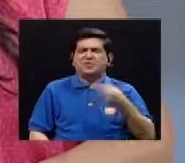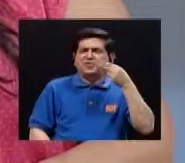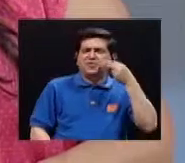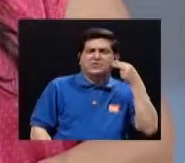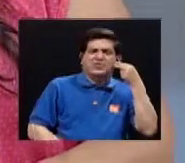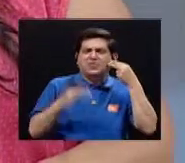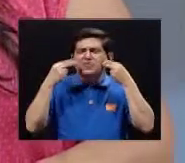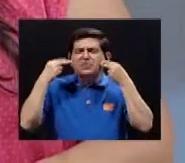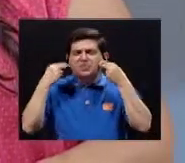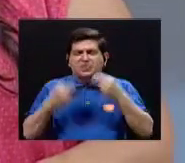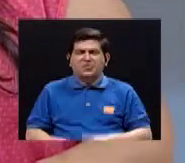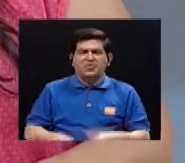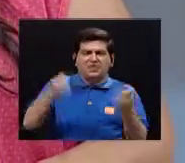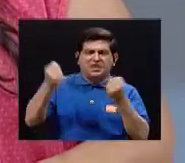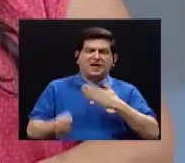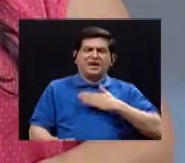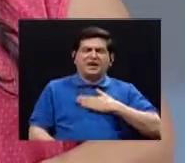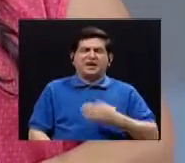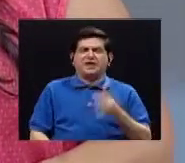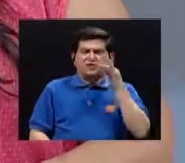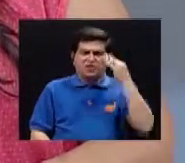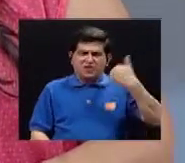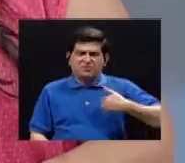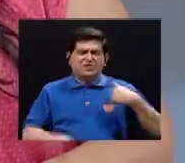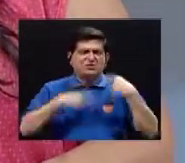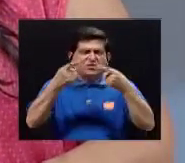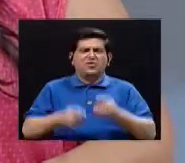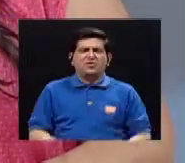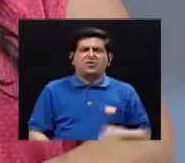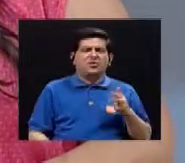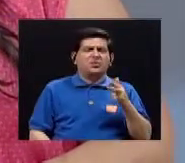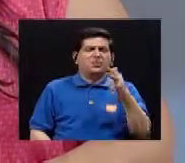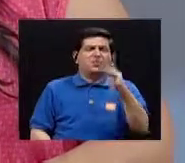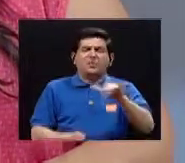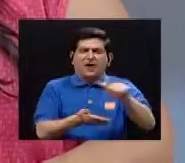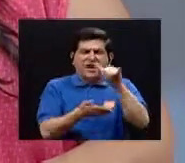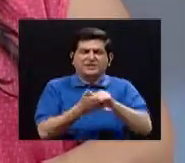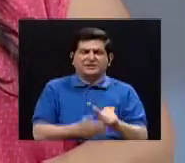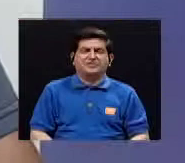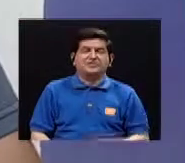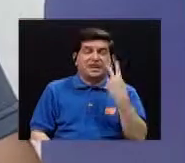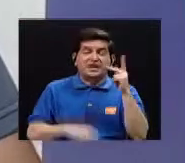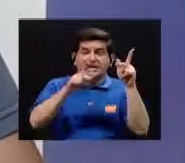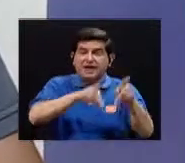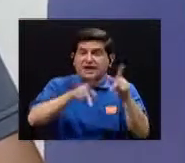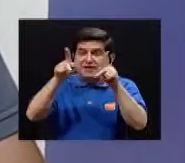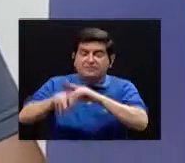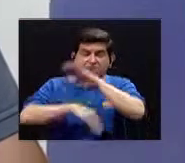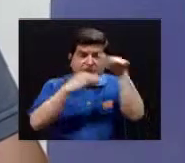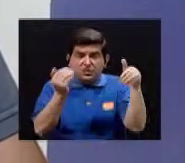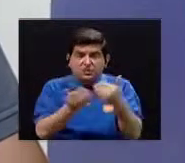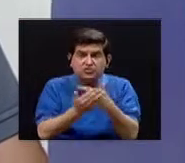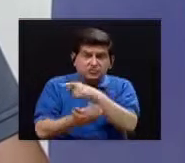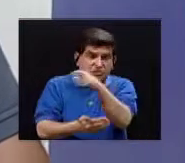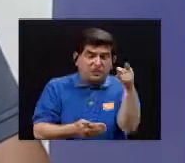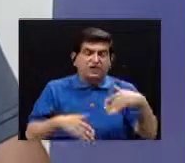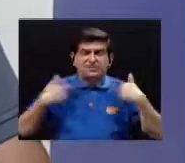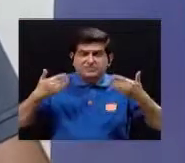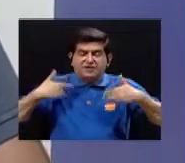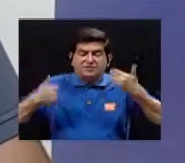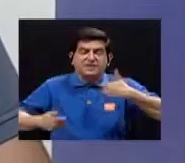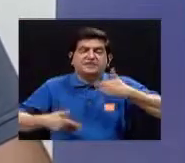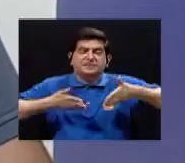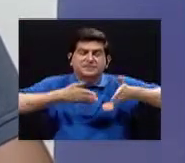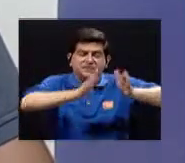mí me pintaron la cara y nos montamos en el pickup de mi tío y fuimos a dar vueltas por san josé fue el guindi ximo y a ver la gente va a ver toda